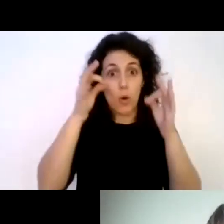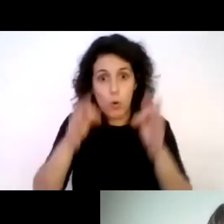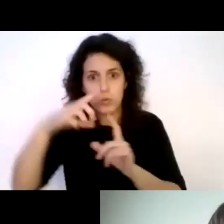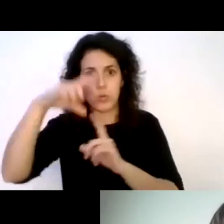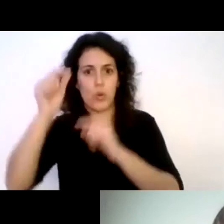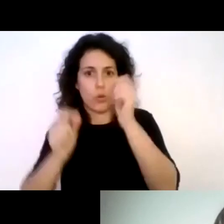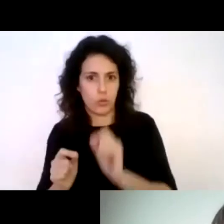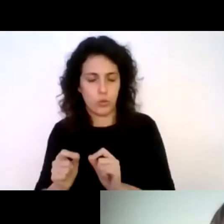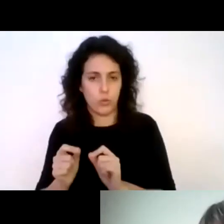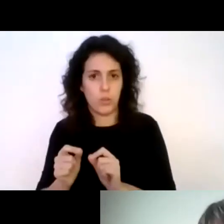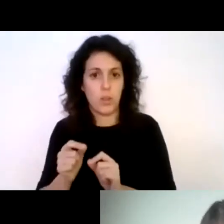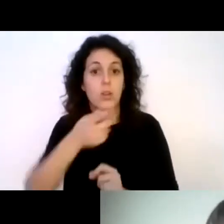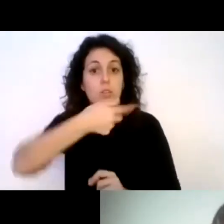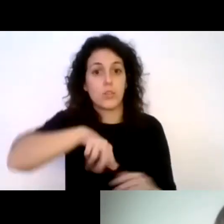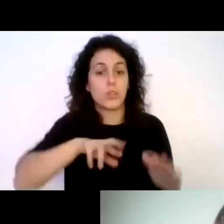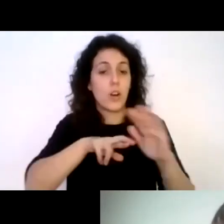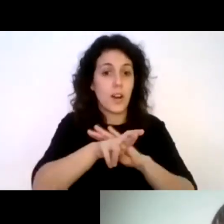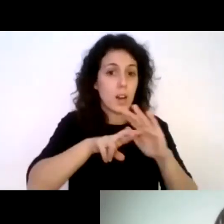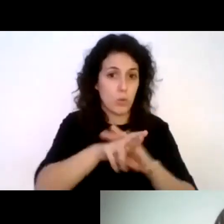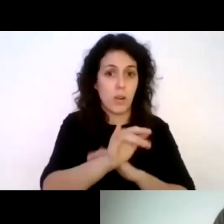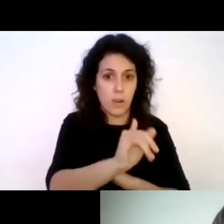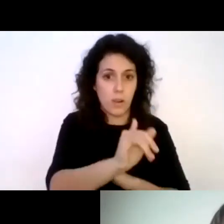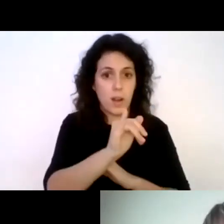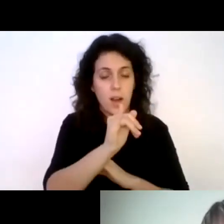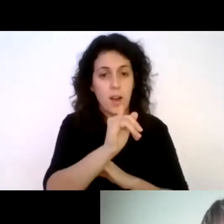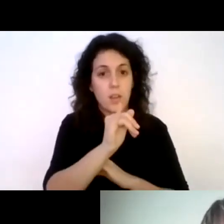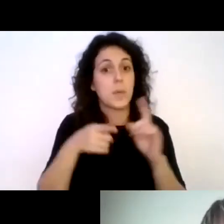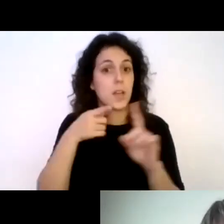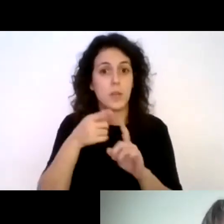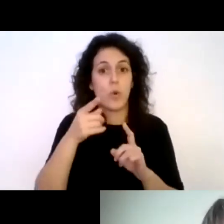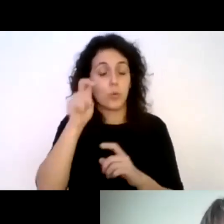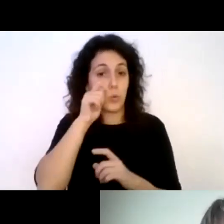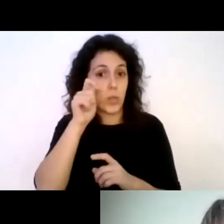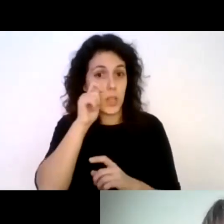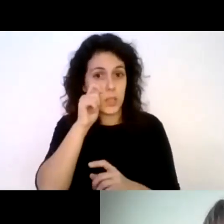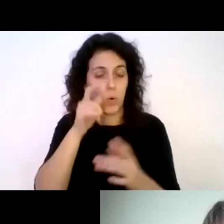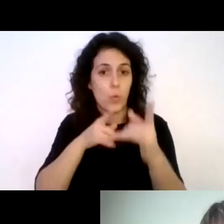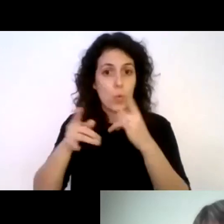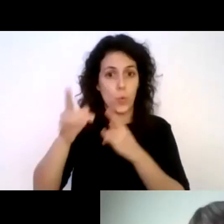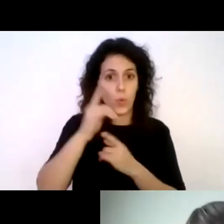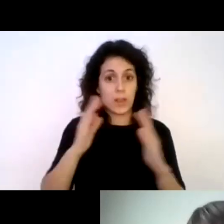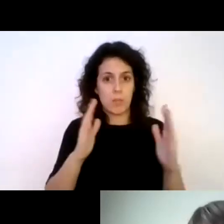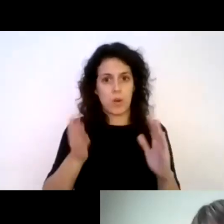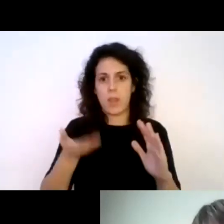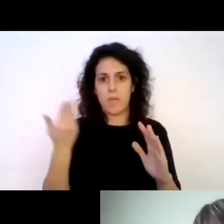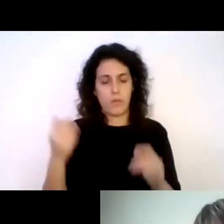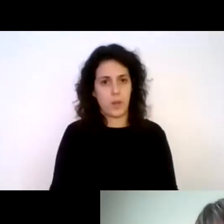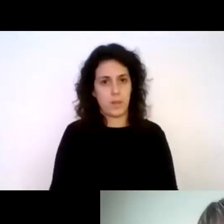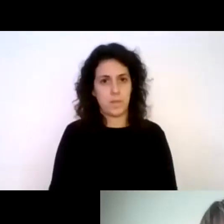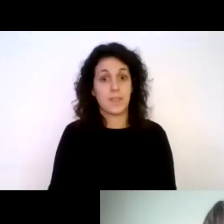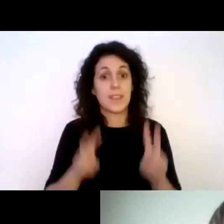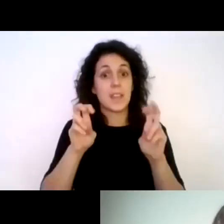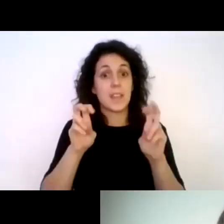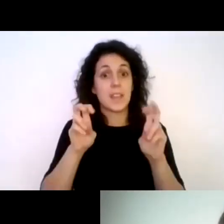tenemos recursos que debemos poner en valor y lo estamos haciendo para atraer este tipo de turismo fuera de temporada. En el caso de turismo